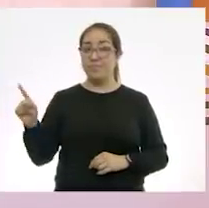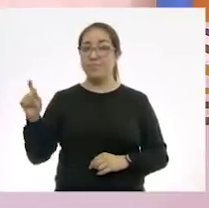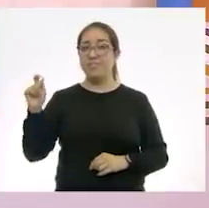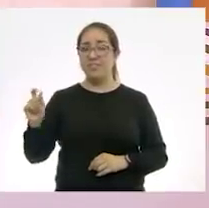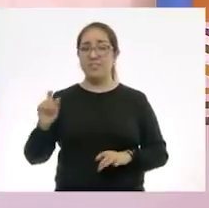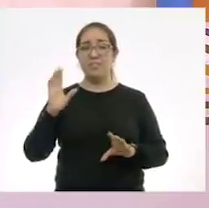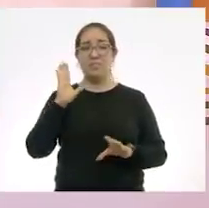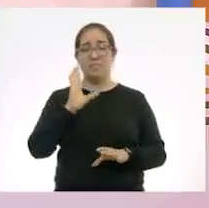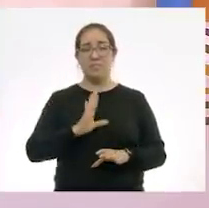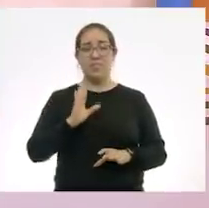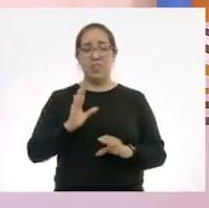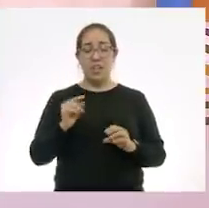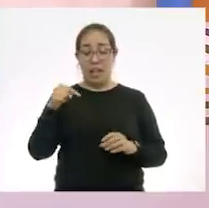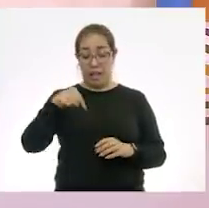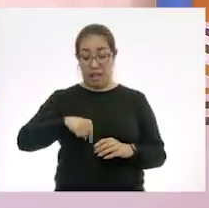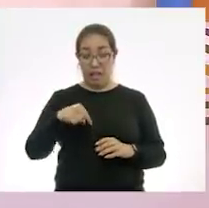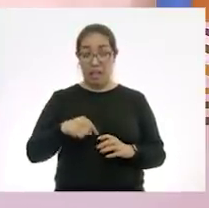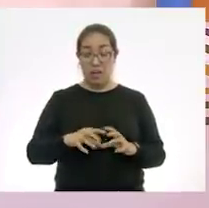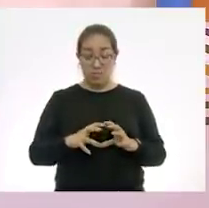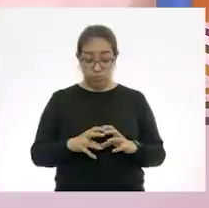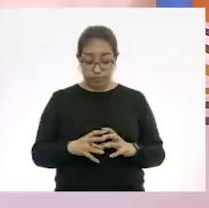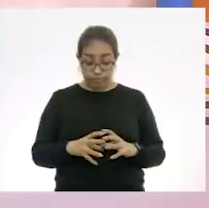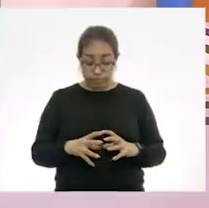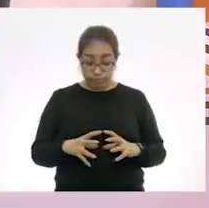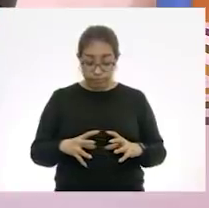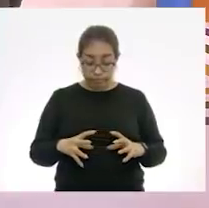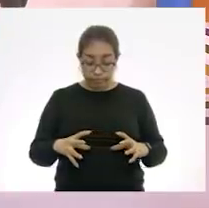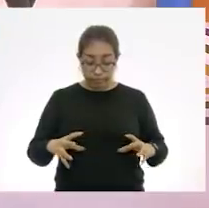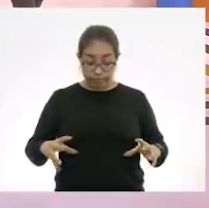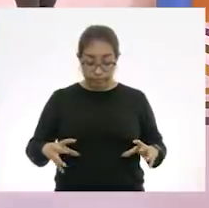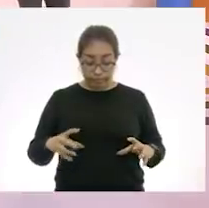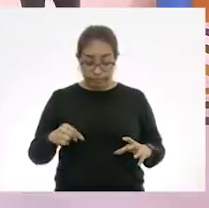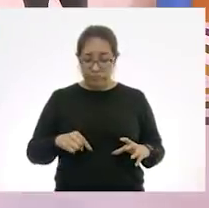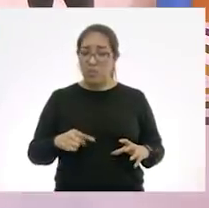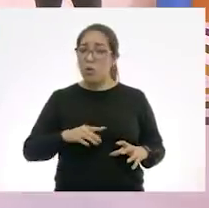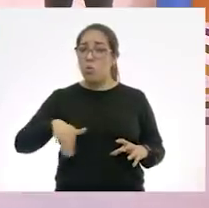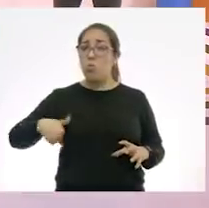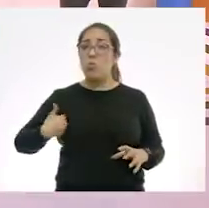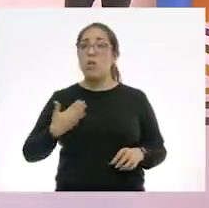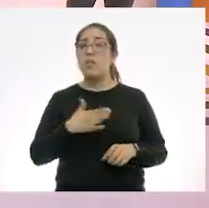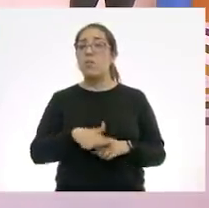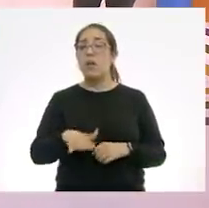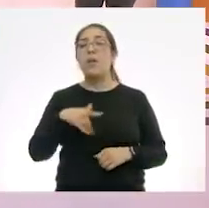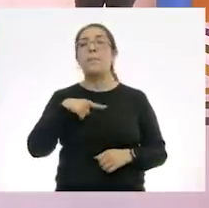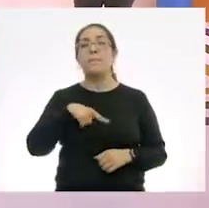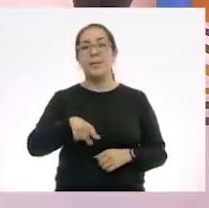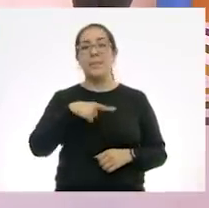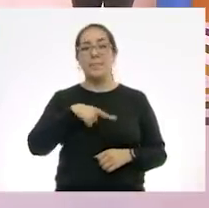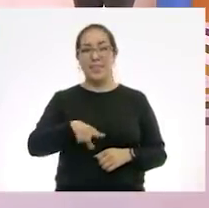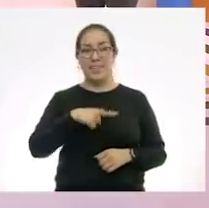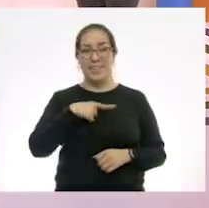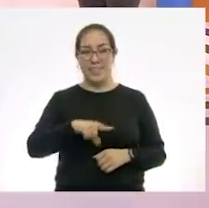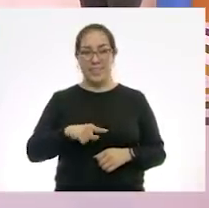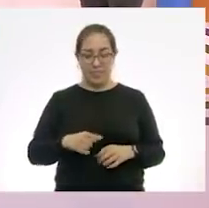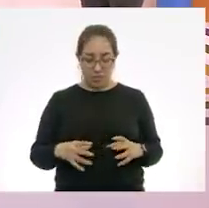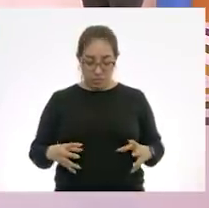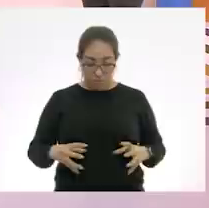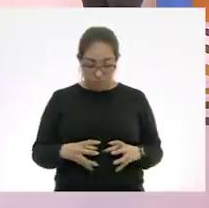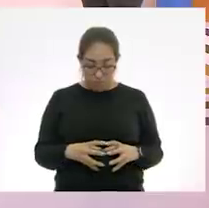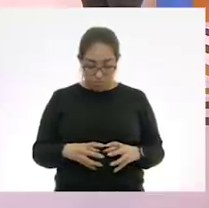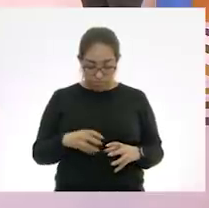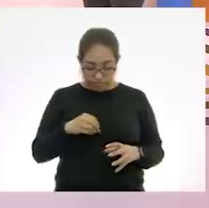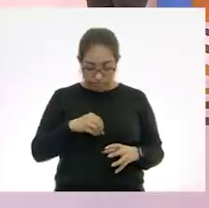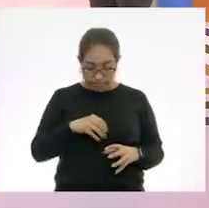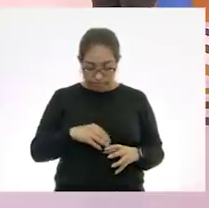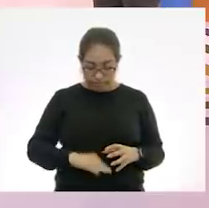ese órgano donde se va a inflar para almacenar la orina. Así es. Muy bien, y ahí lo tiene.